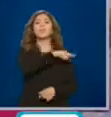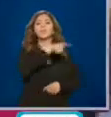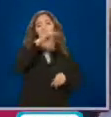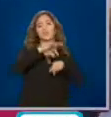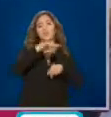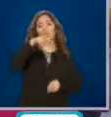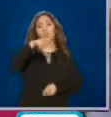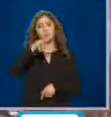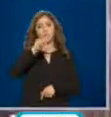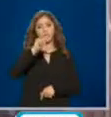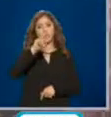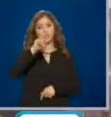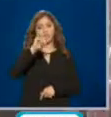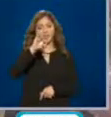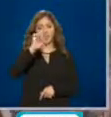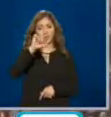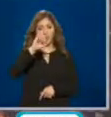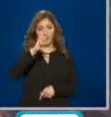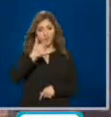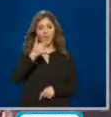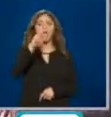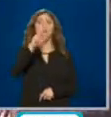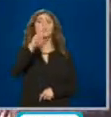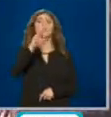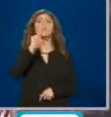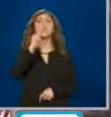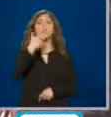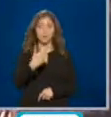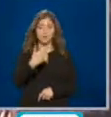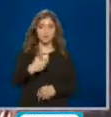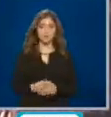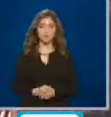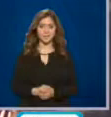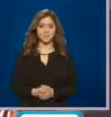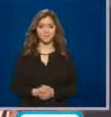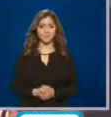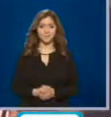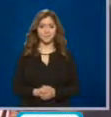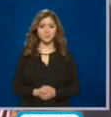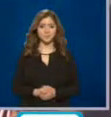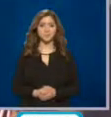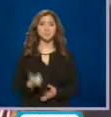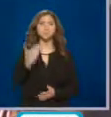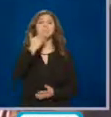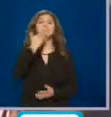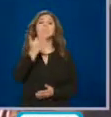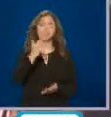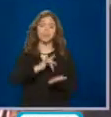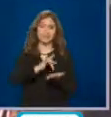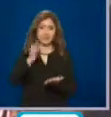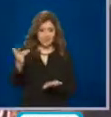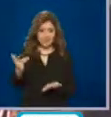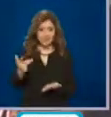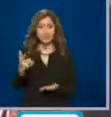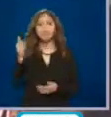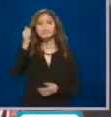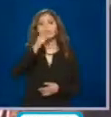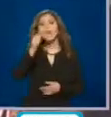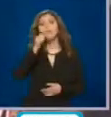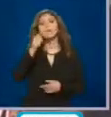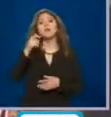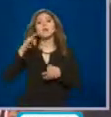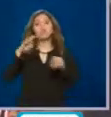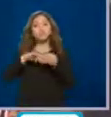Soriano, nuestra invitada del día de hoy. Bienvenida, ¿cómo estás? Hola, muchas gracias. Bien, gracias. Pues con frecuencia llegan a mi consulta personas